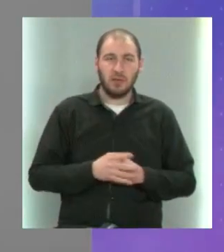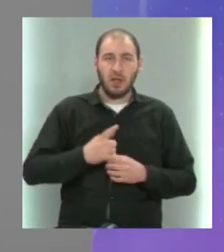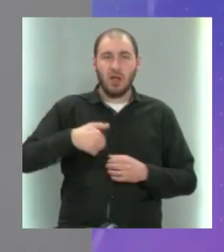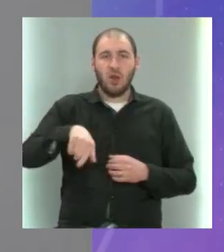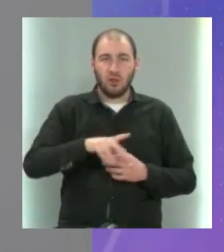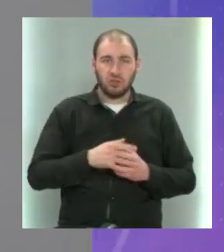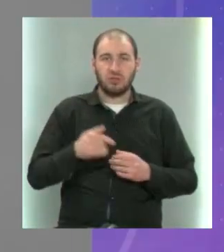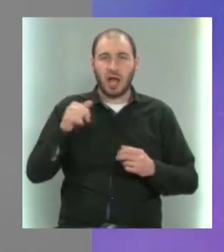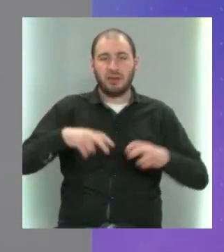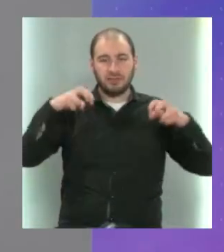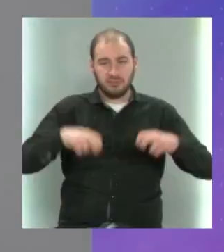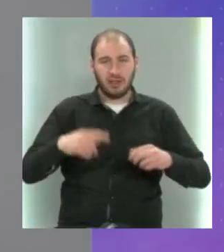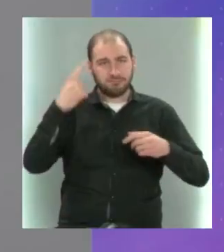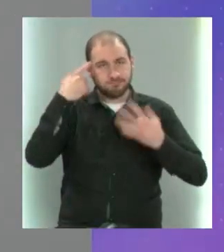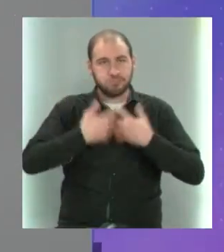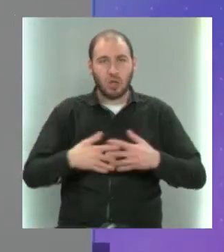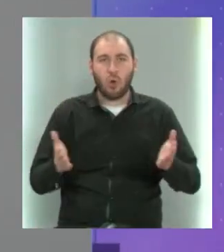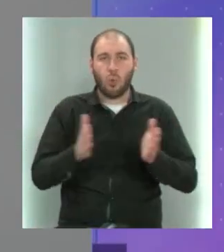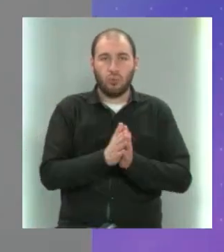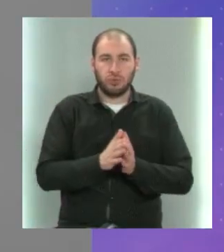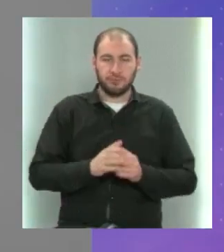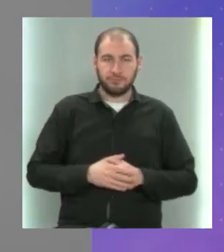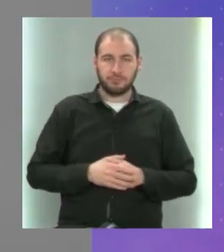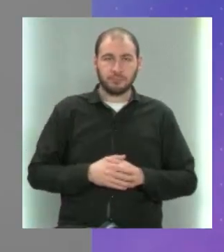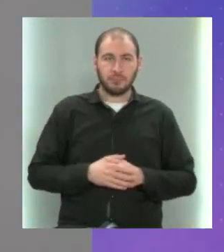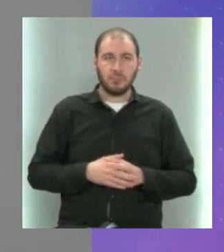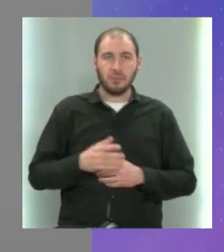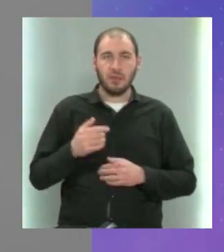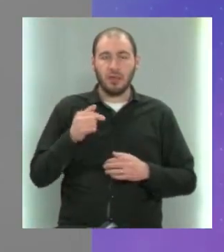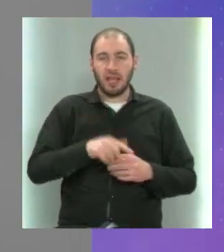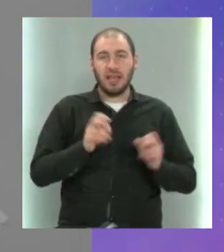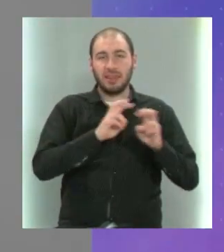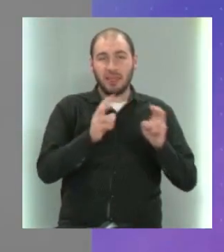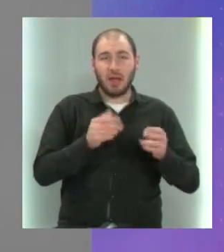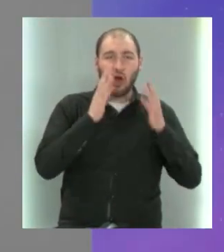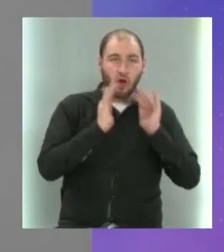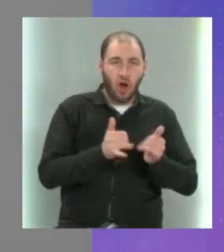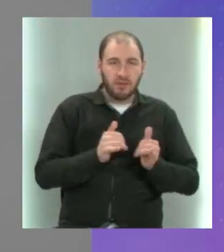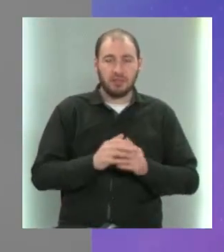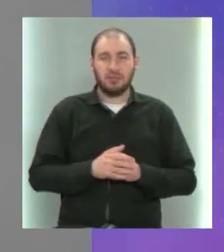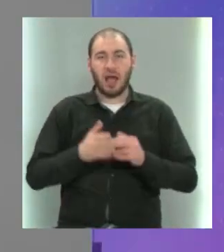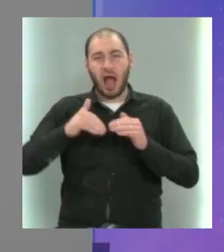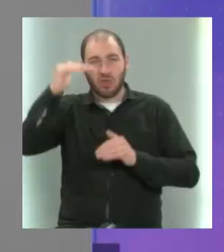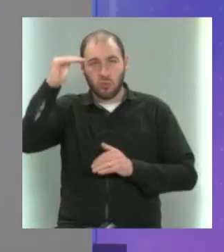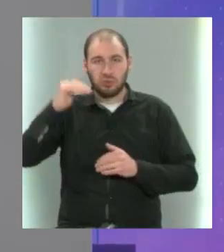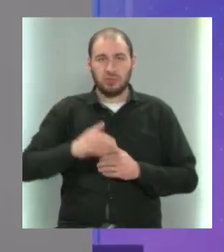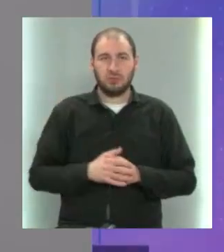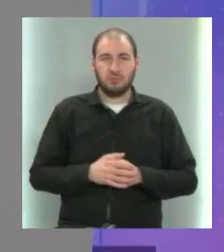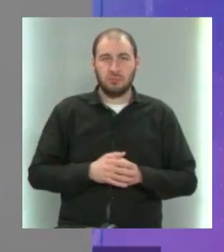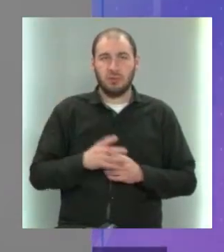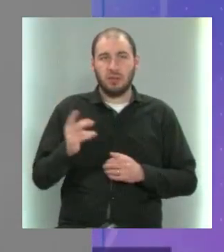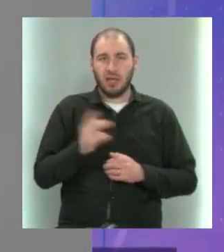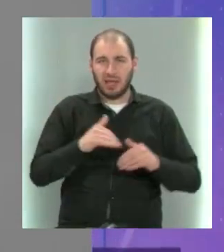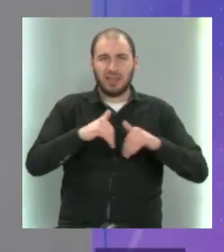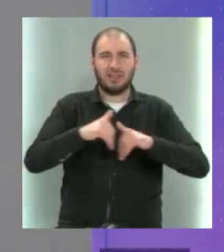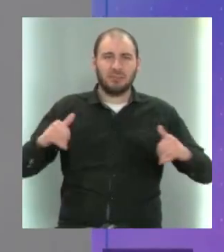deberíamos estar sentándonos a pensar en conjunto. Mismo desde la parte de jóvenes, desde la parte de adultos, está muy